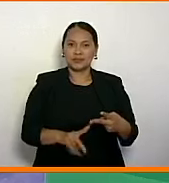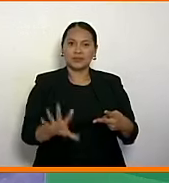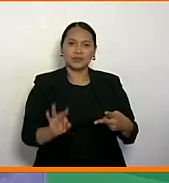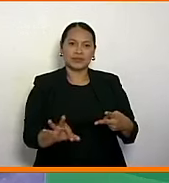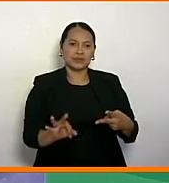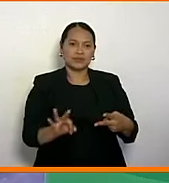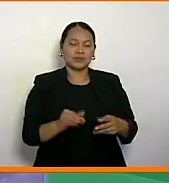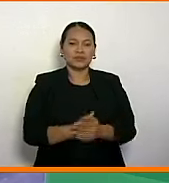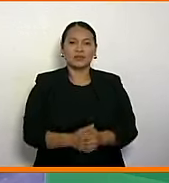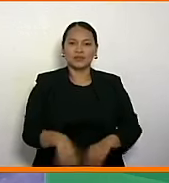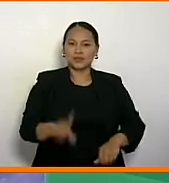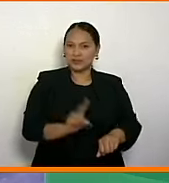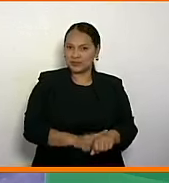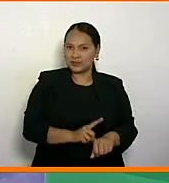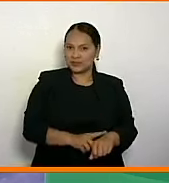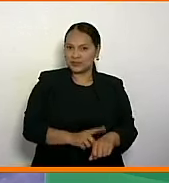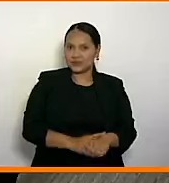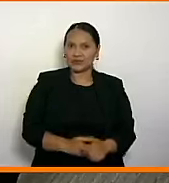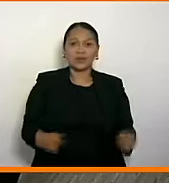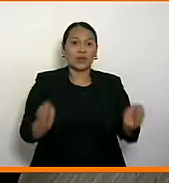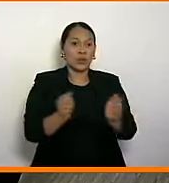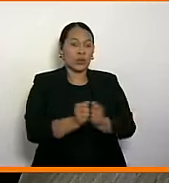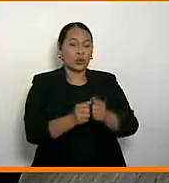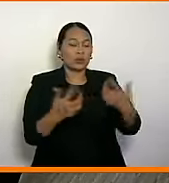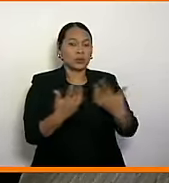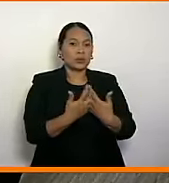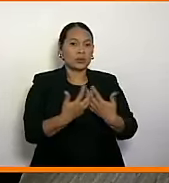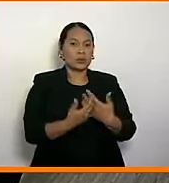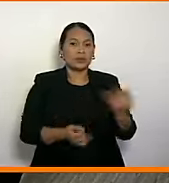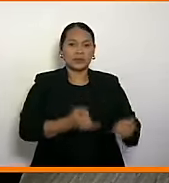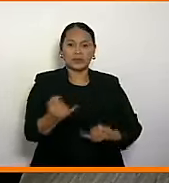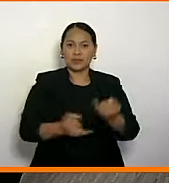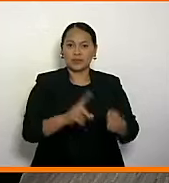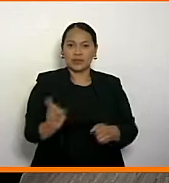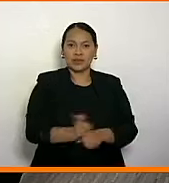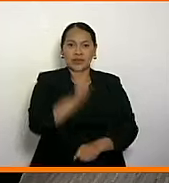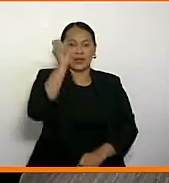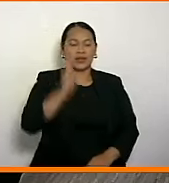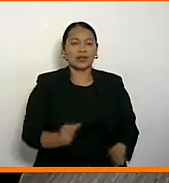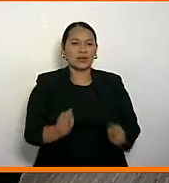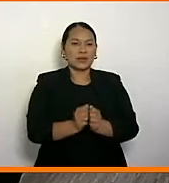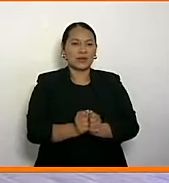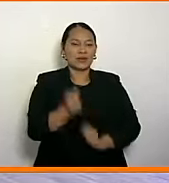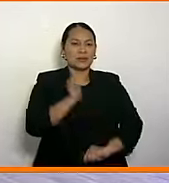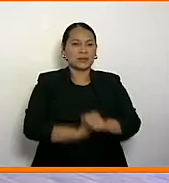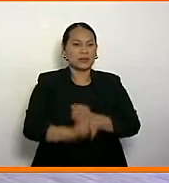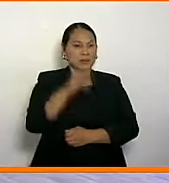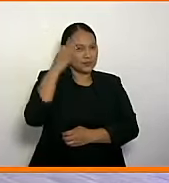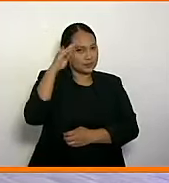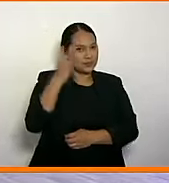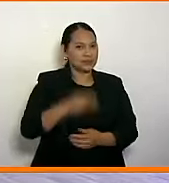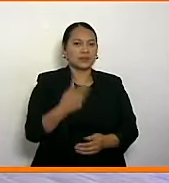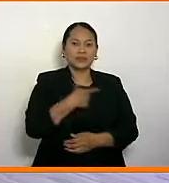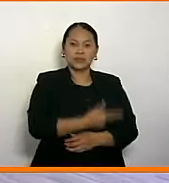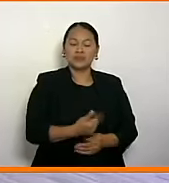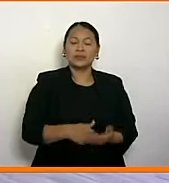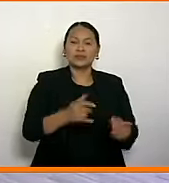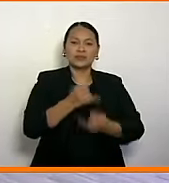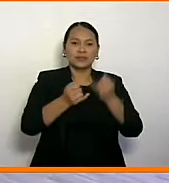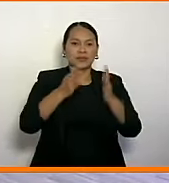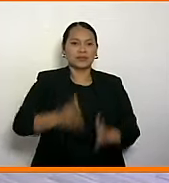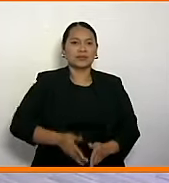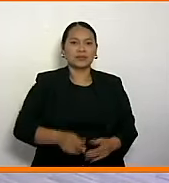19. Ahora sí, pasamos al otro lado del set a pegar y ganar junto a Marbella. Gracias, Ana. Buenas noches, jugadores. Qué alegría